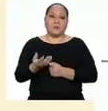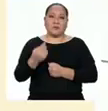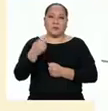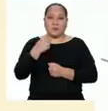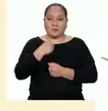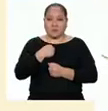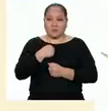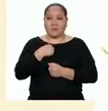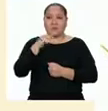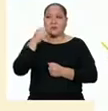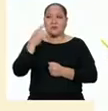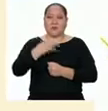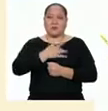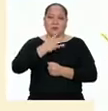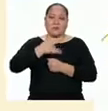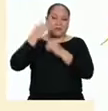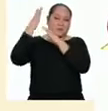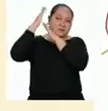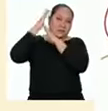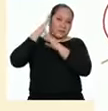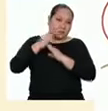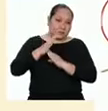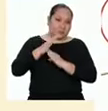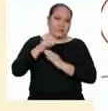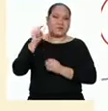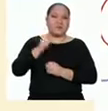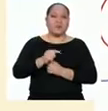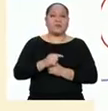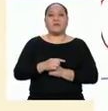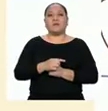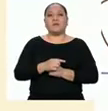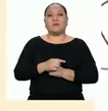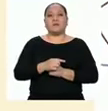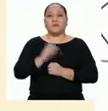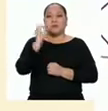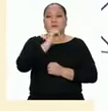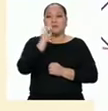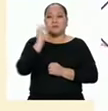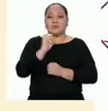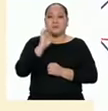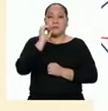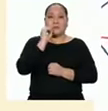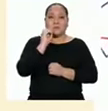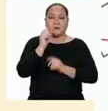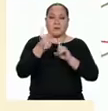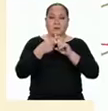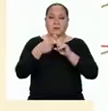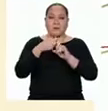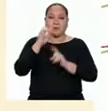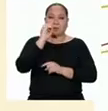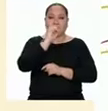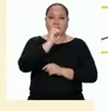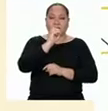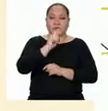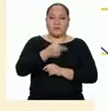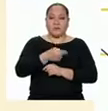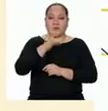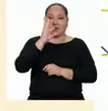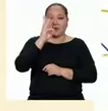sido discriminado o discriminada, la frecuencia porcentual resulta de la multiplicación de la